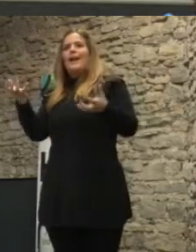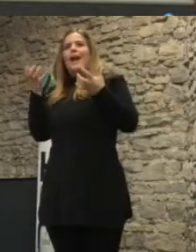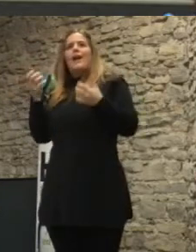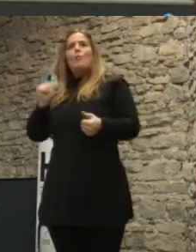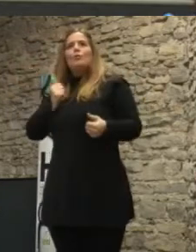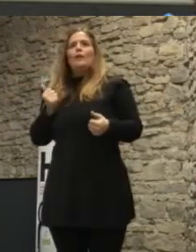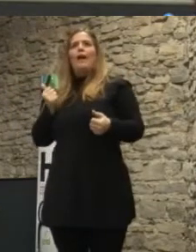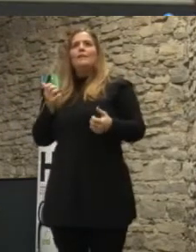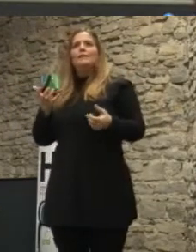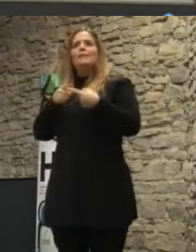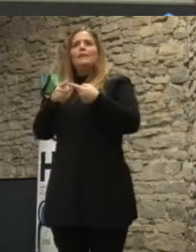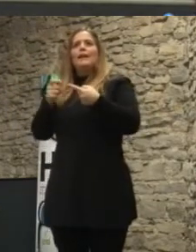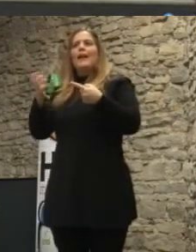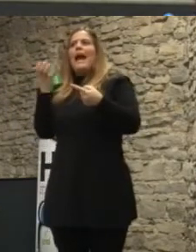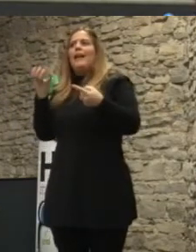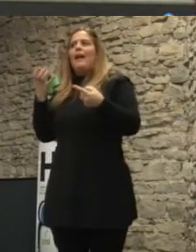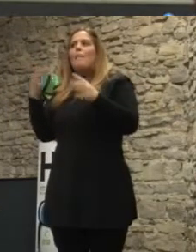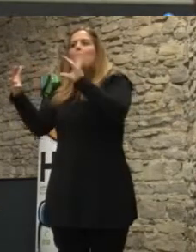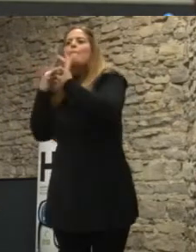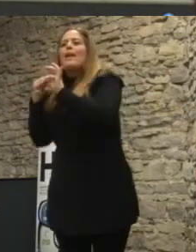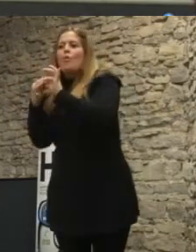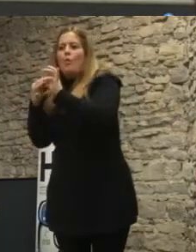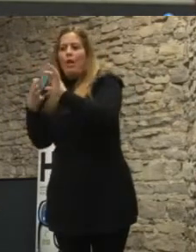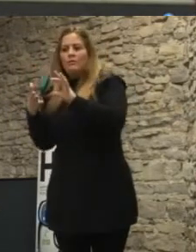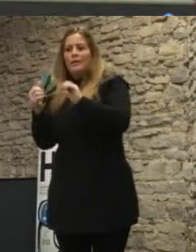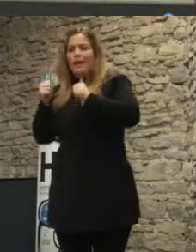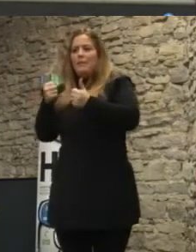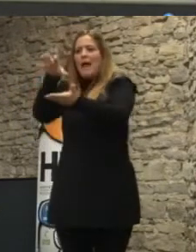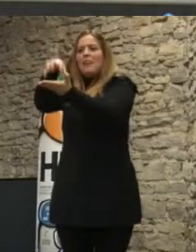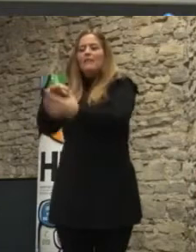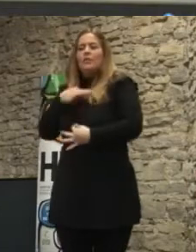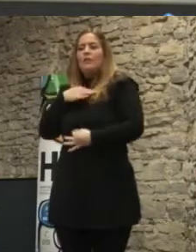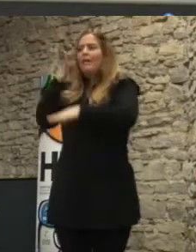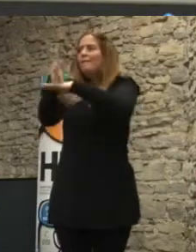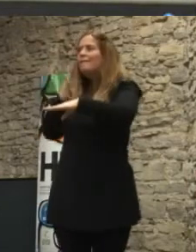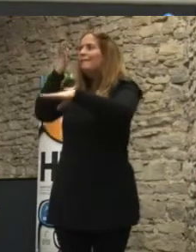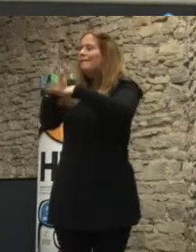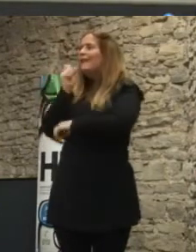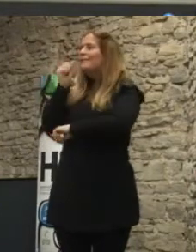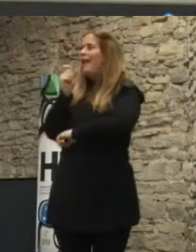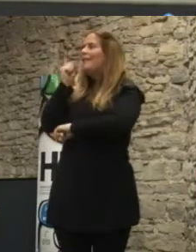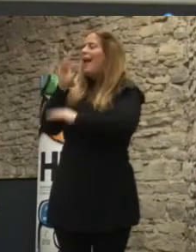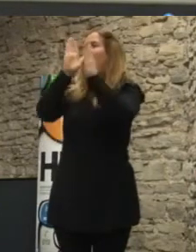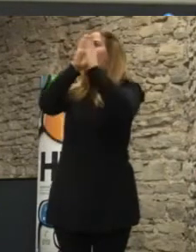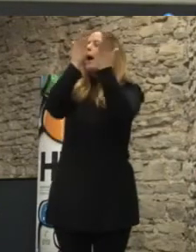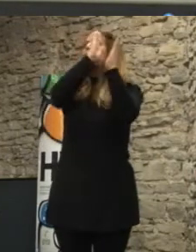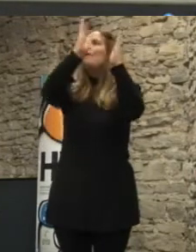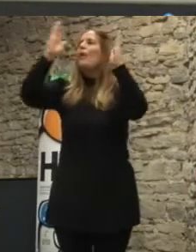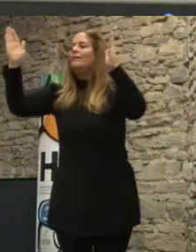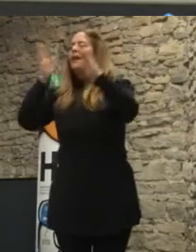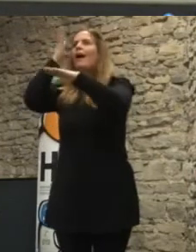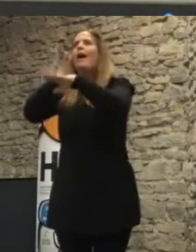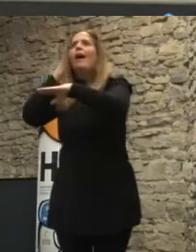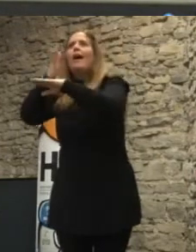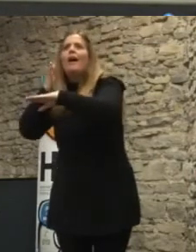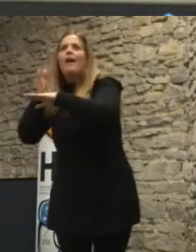vínculos, empezar a ir al centro cívico, empezar a ir a la biblioteca, participar en